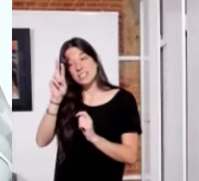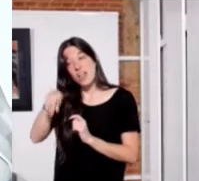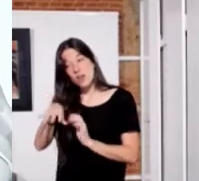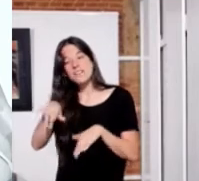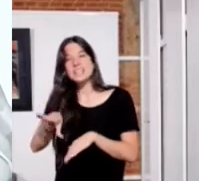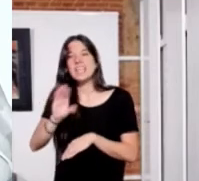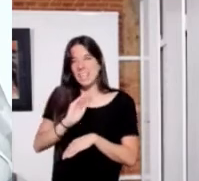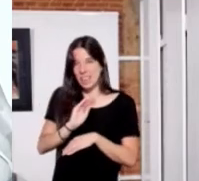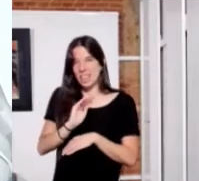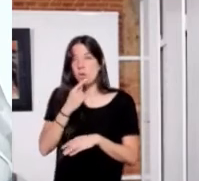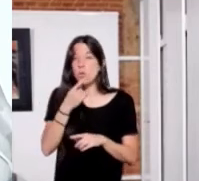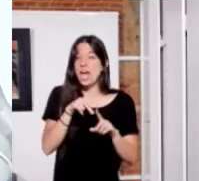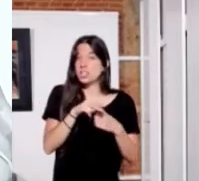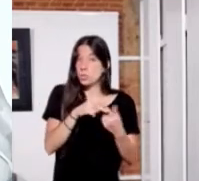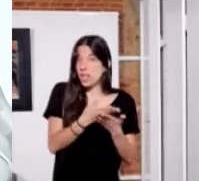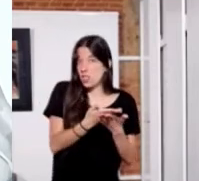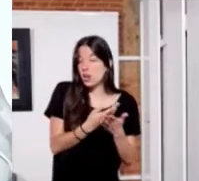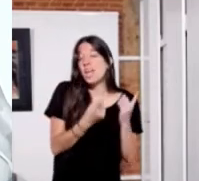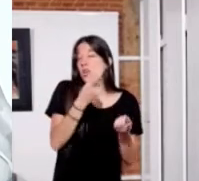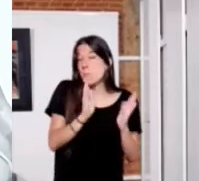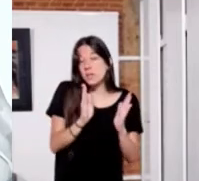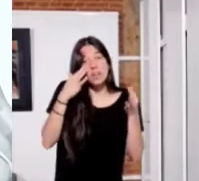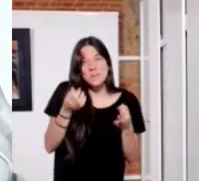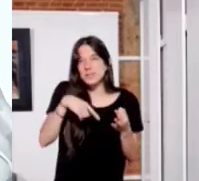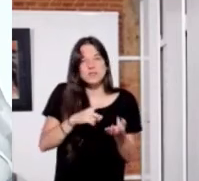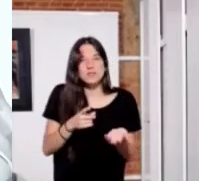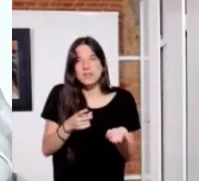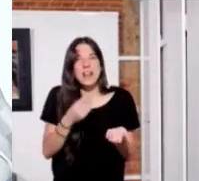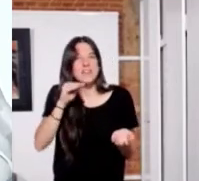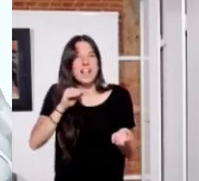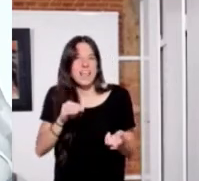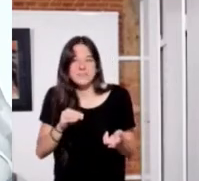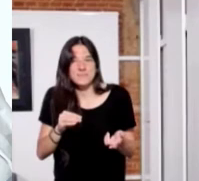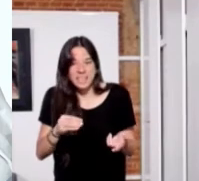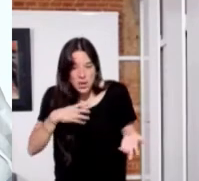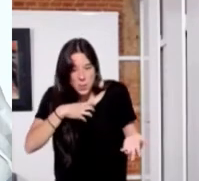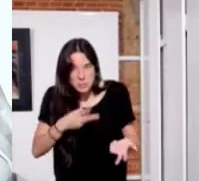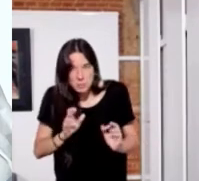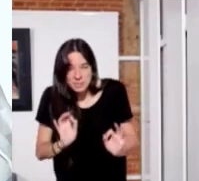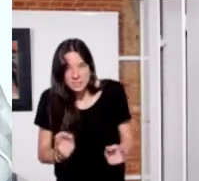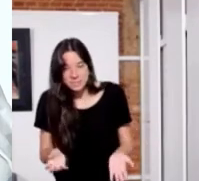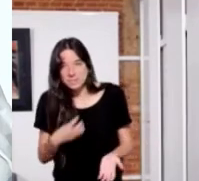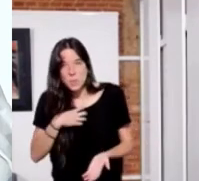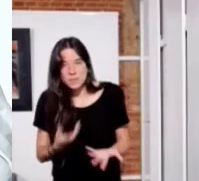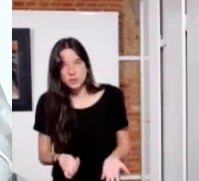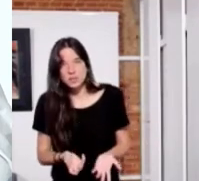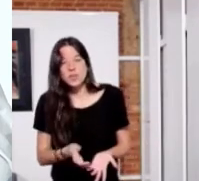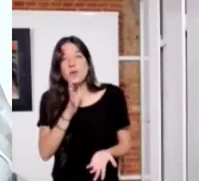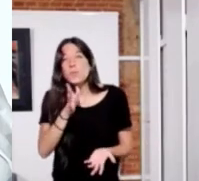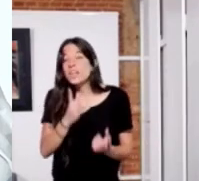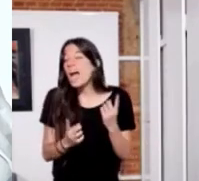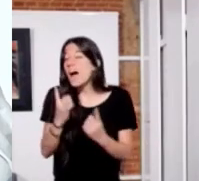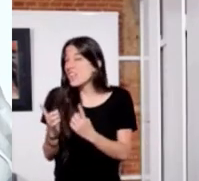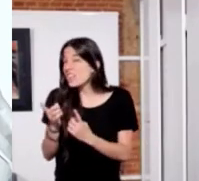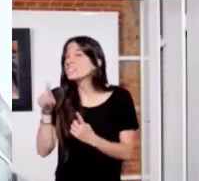una instrumentación en un momento donde no nos podemos permitir la frialdad. Porque a veces también